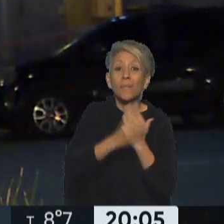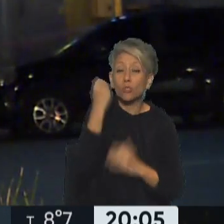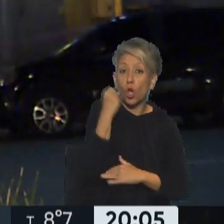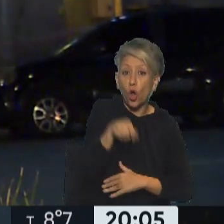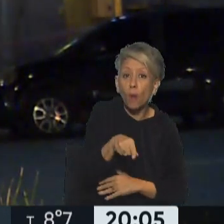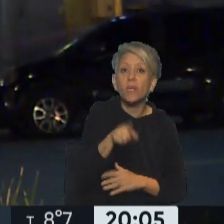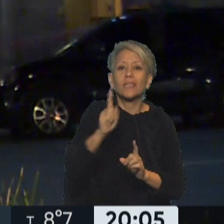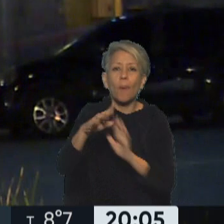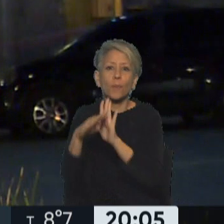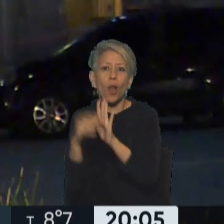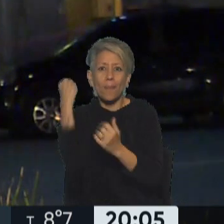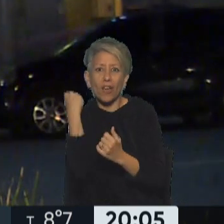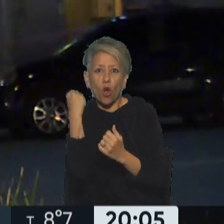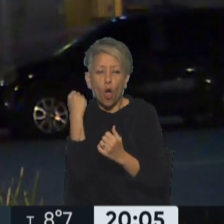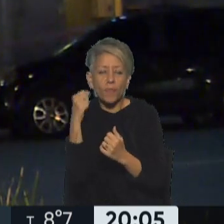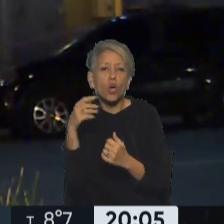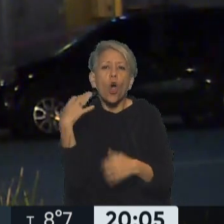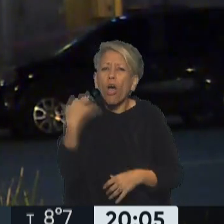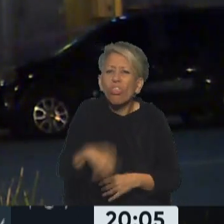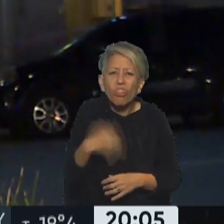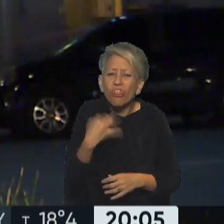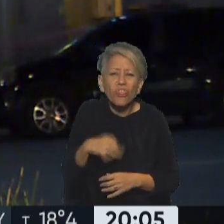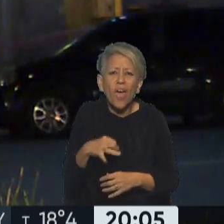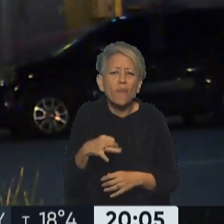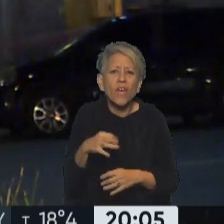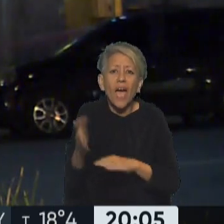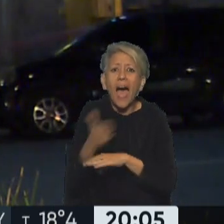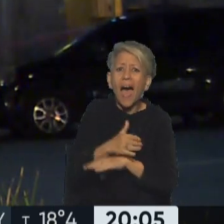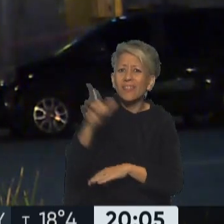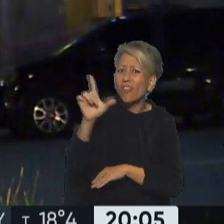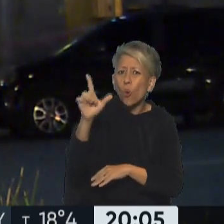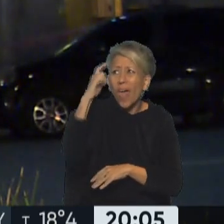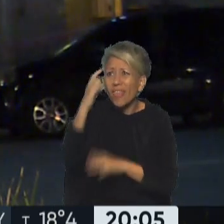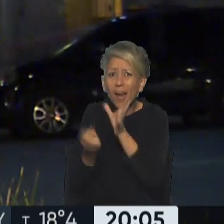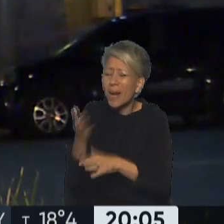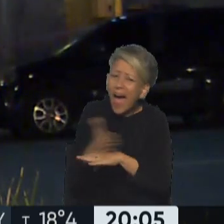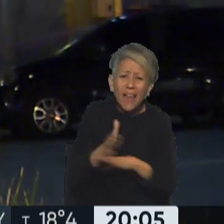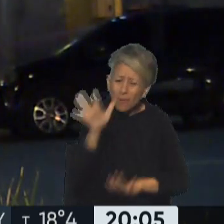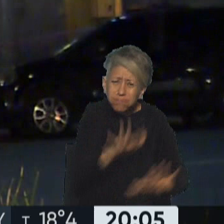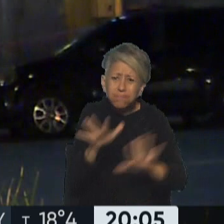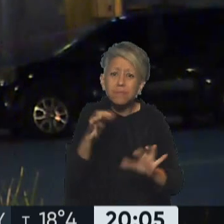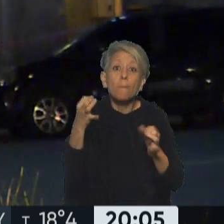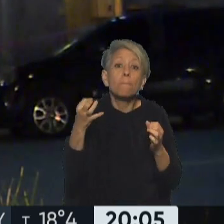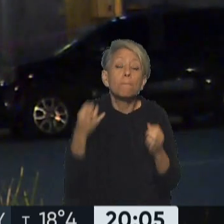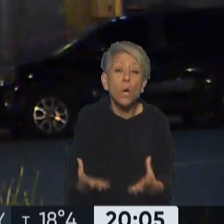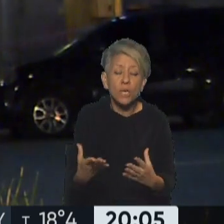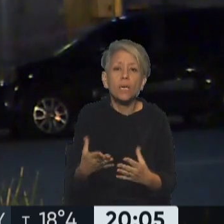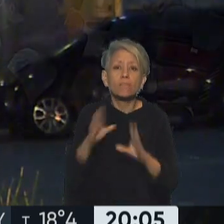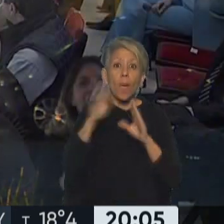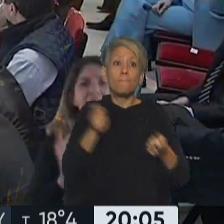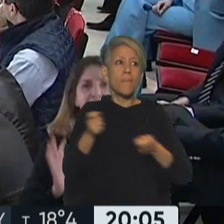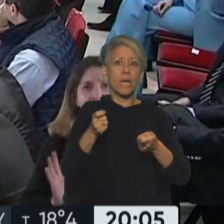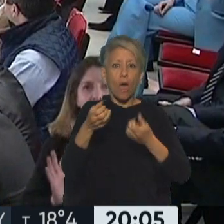Economía y el programa económico esté delineado antes del lunes a las 10 de la mañana, que es cuando abren los mercados. Si el mercado no